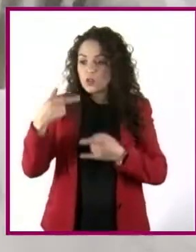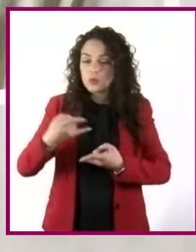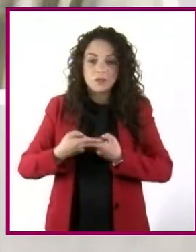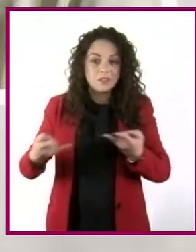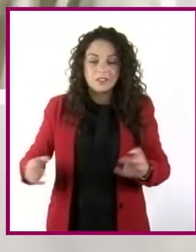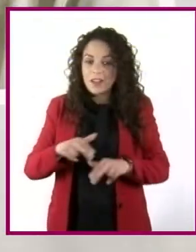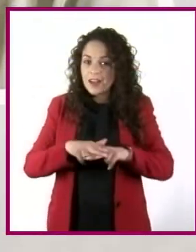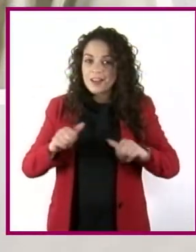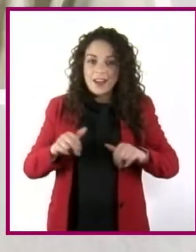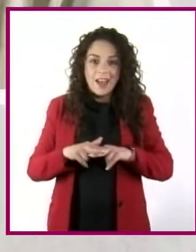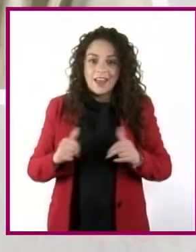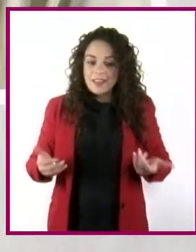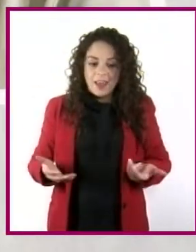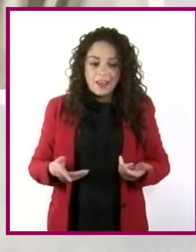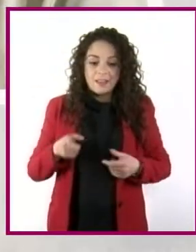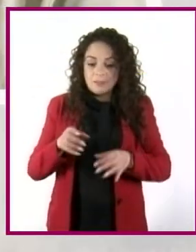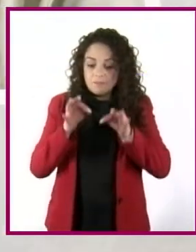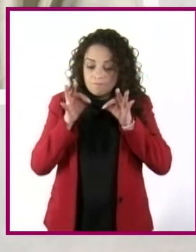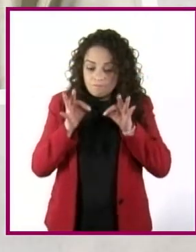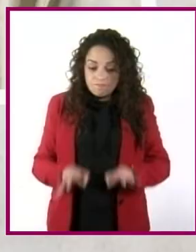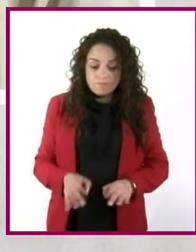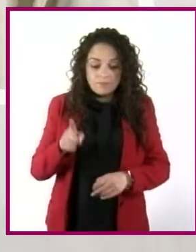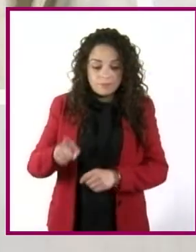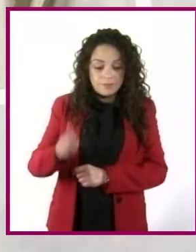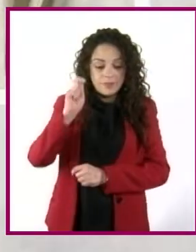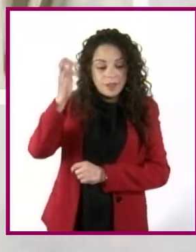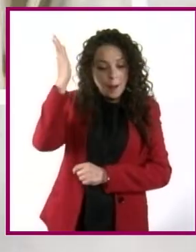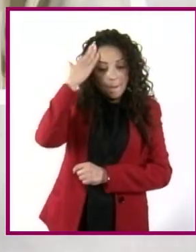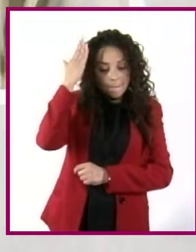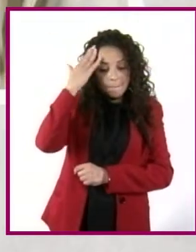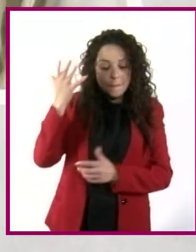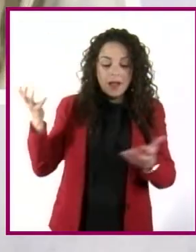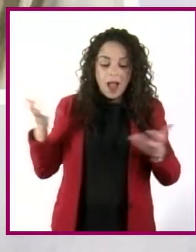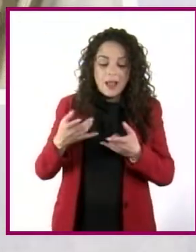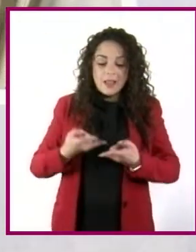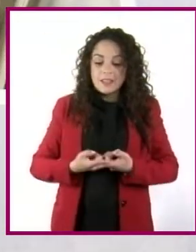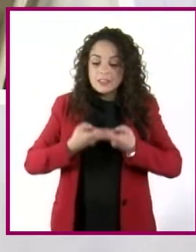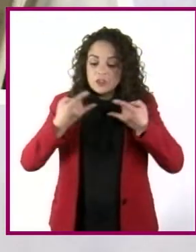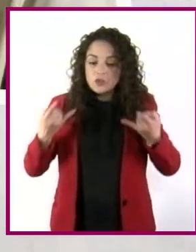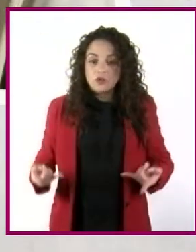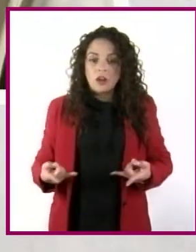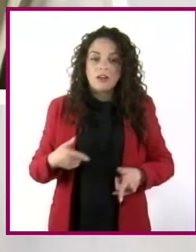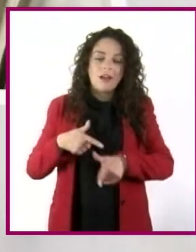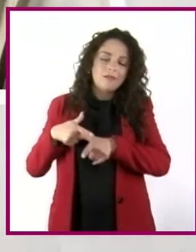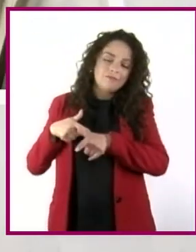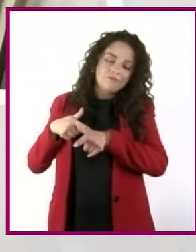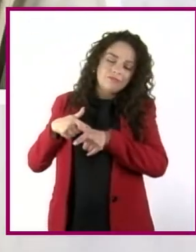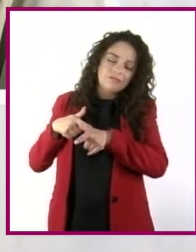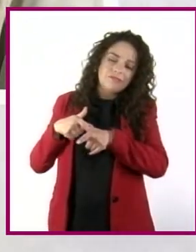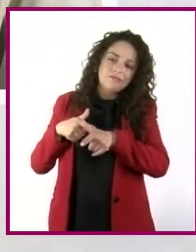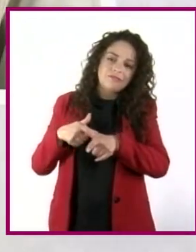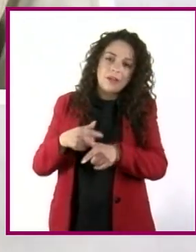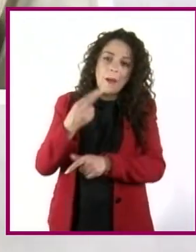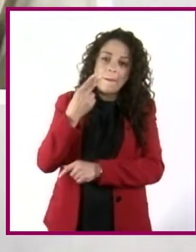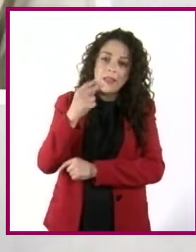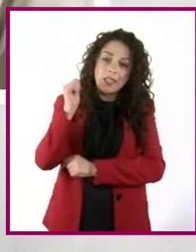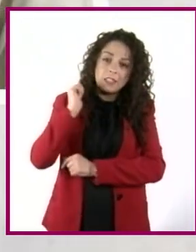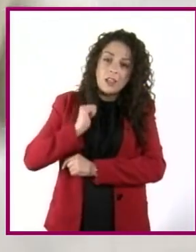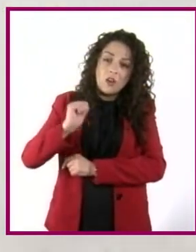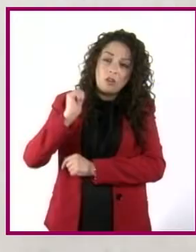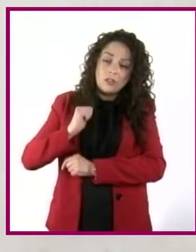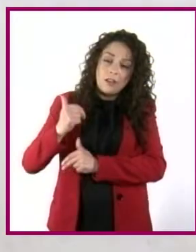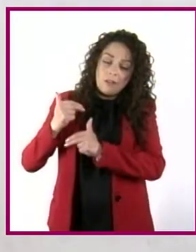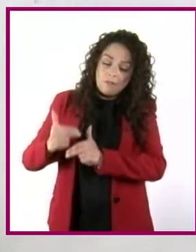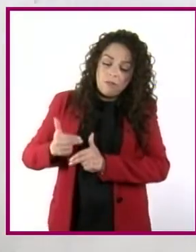historias. La vocación de estos padres de la historia ha sobrevivido desde hace 25 siglos en nuestros